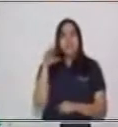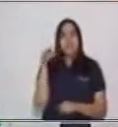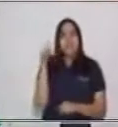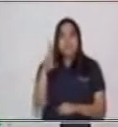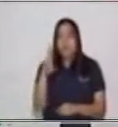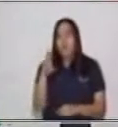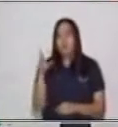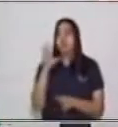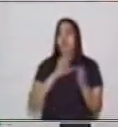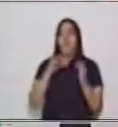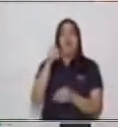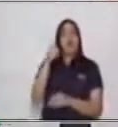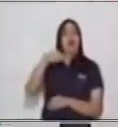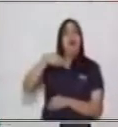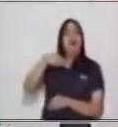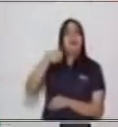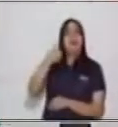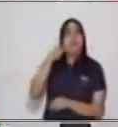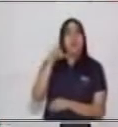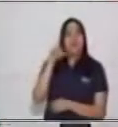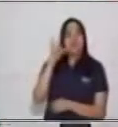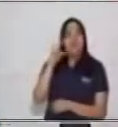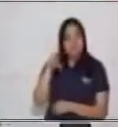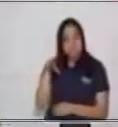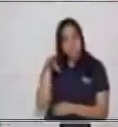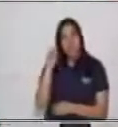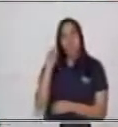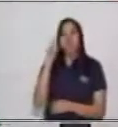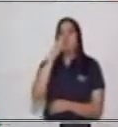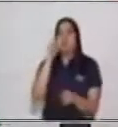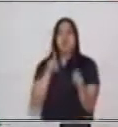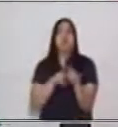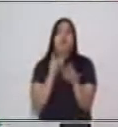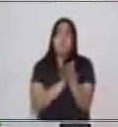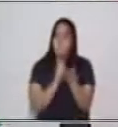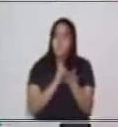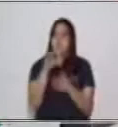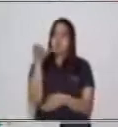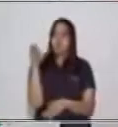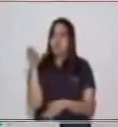Z, analizo, que es otra conjugación, también la debes escribir con Z.